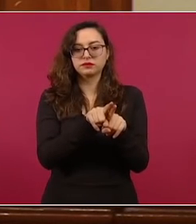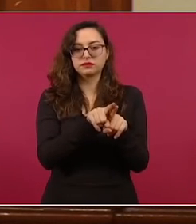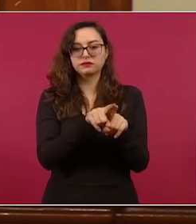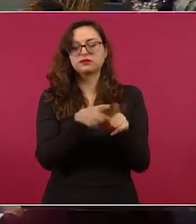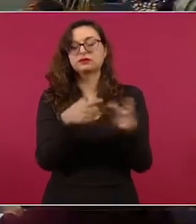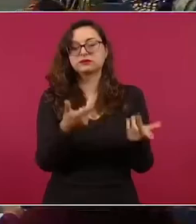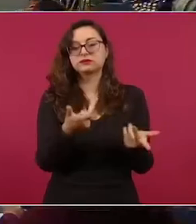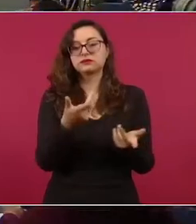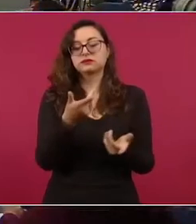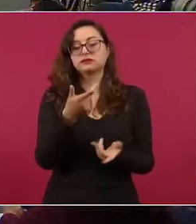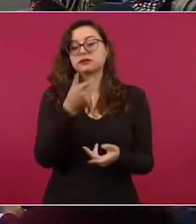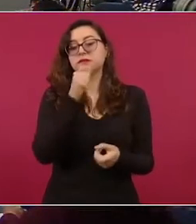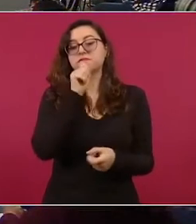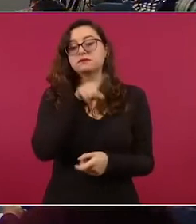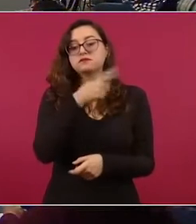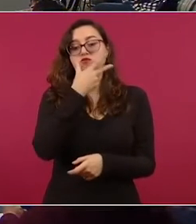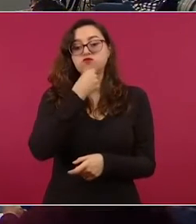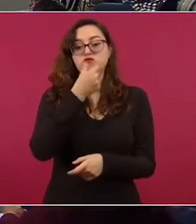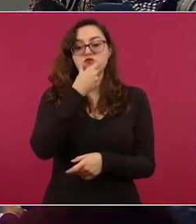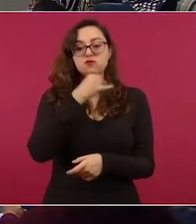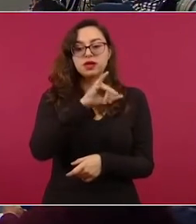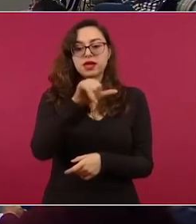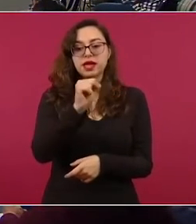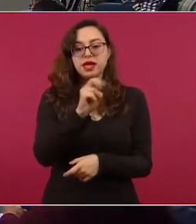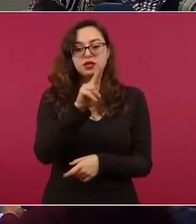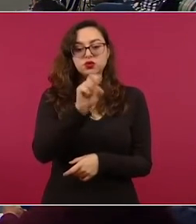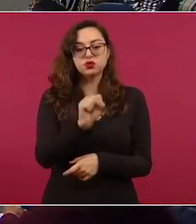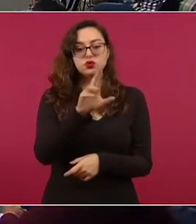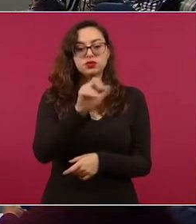Reyes Heroles escribió, que es un buen libro,